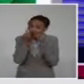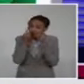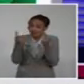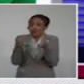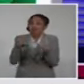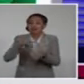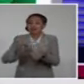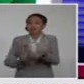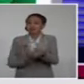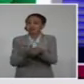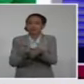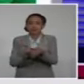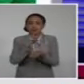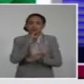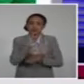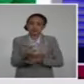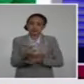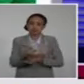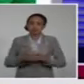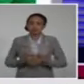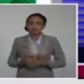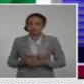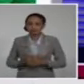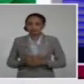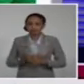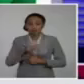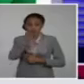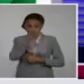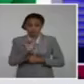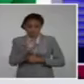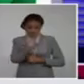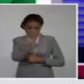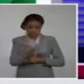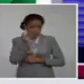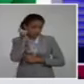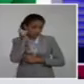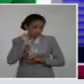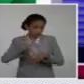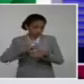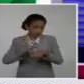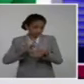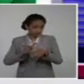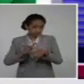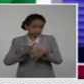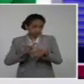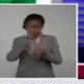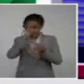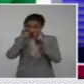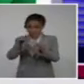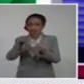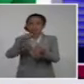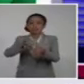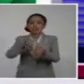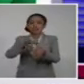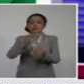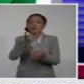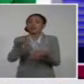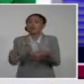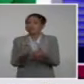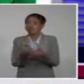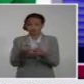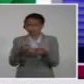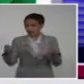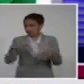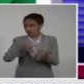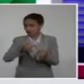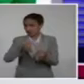SARS-CoV-2. Esta paciente estuvo ingresada durante 10 días, la mayor parte de ellos en